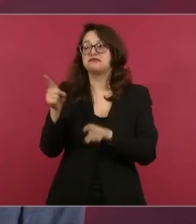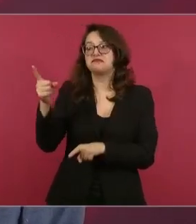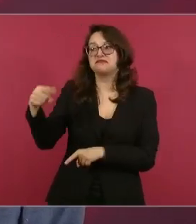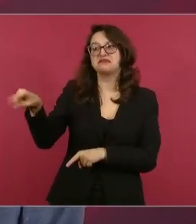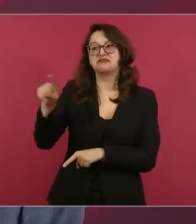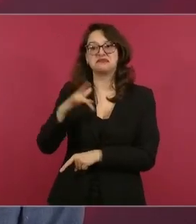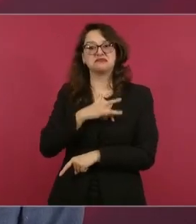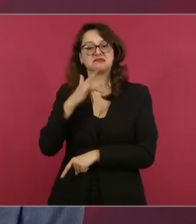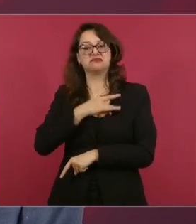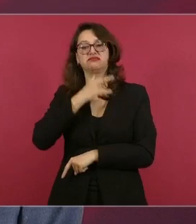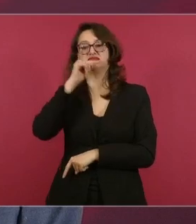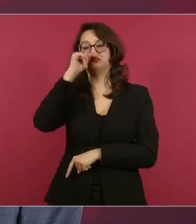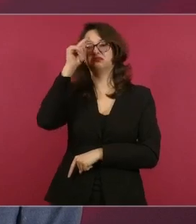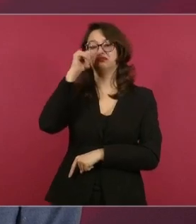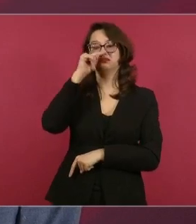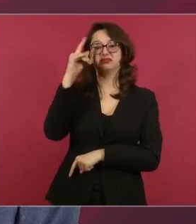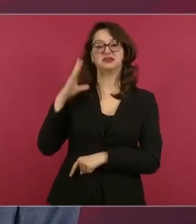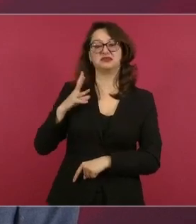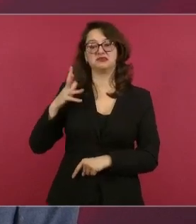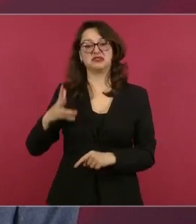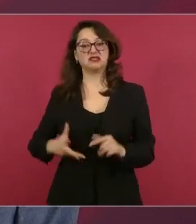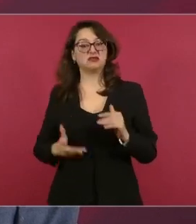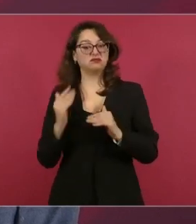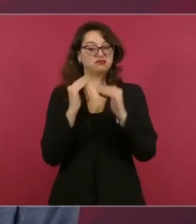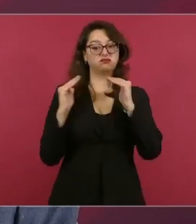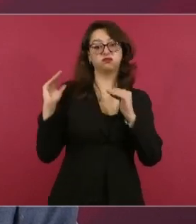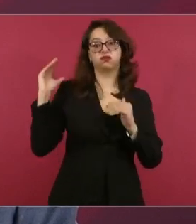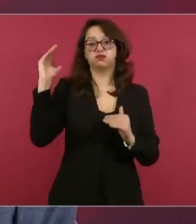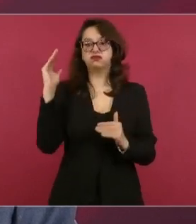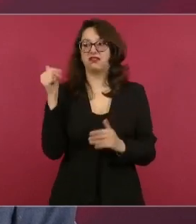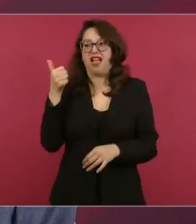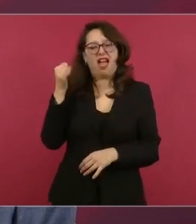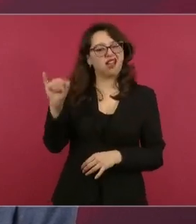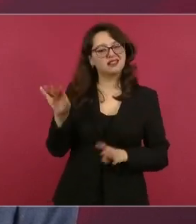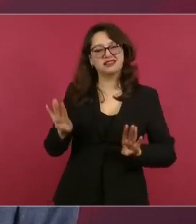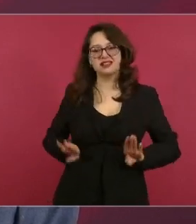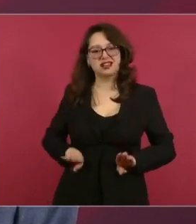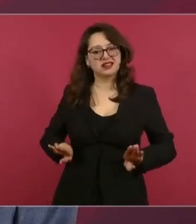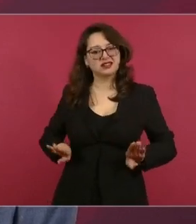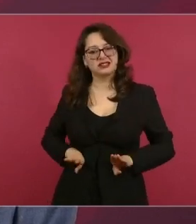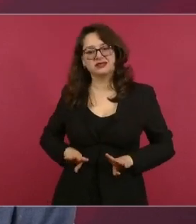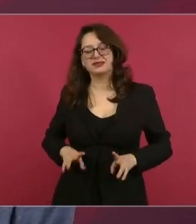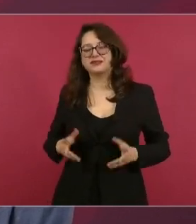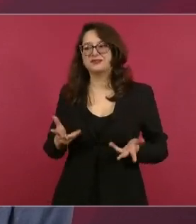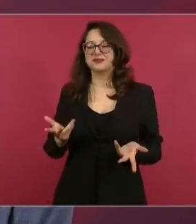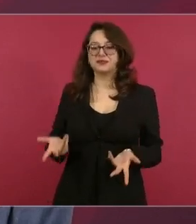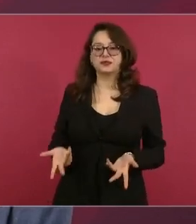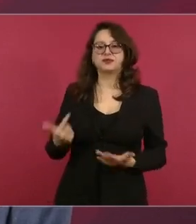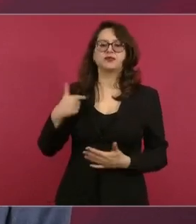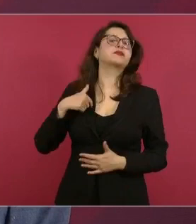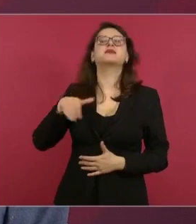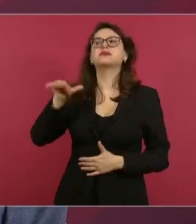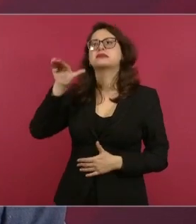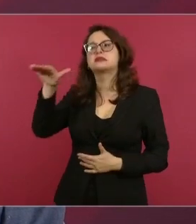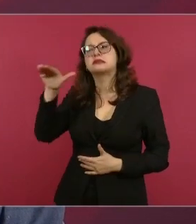Cuando les pedimos de manera respetuosa que hiciéramos